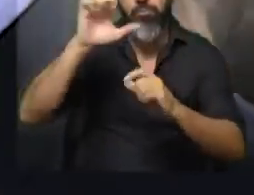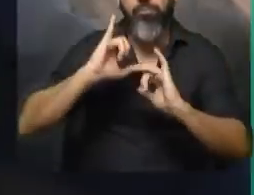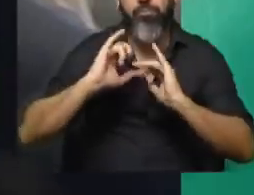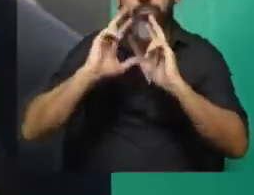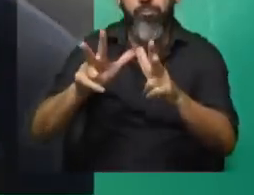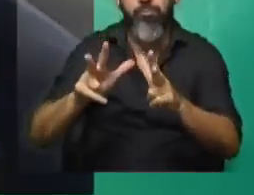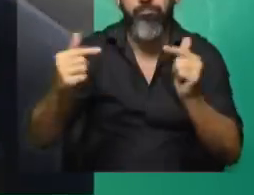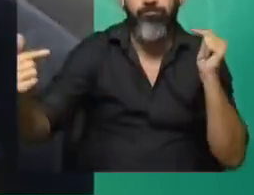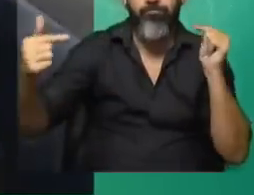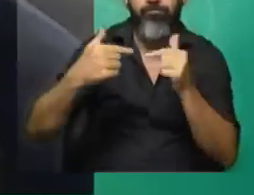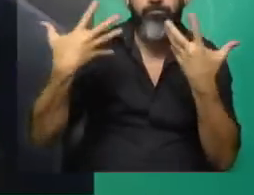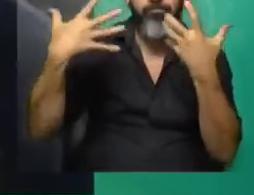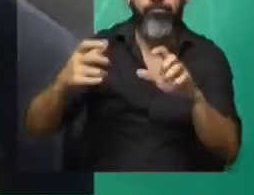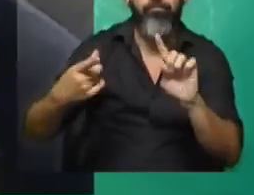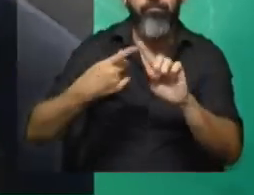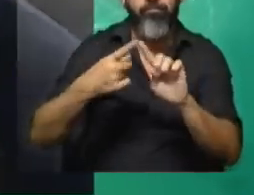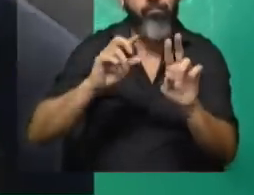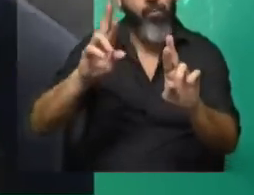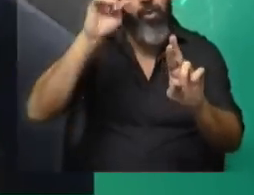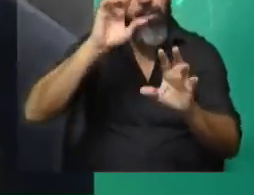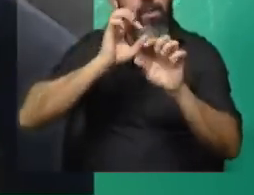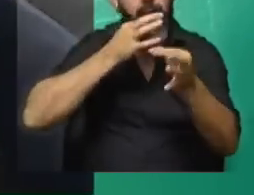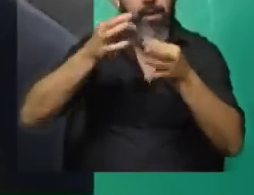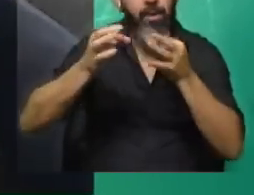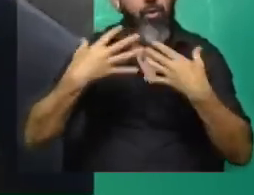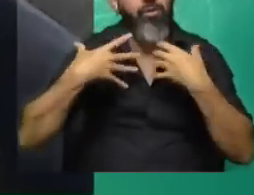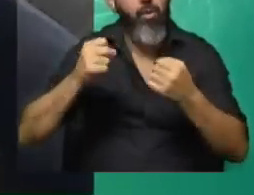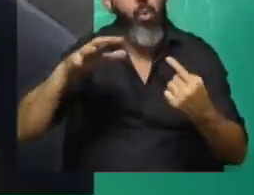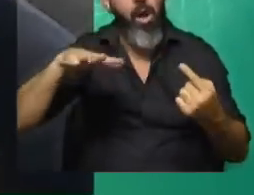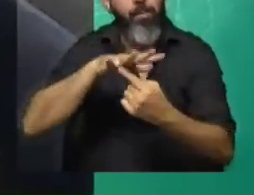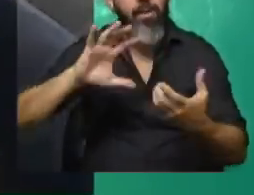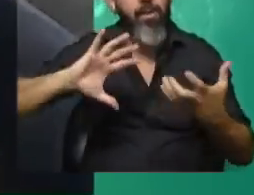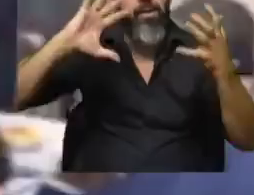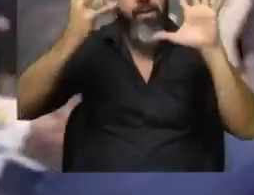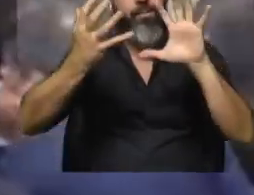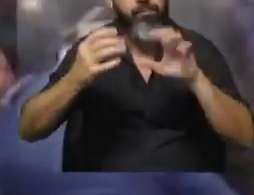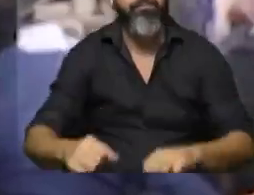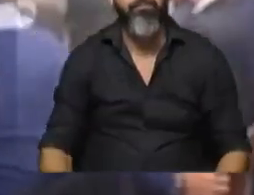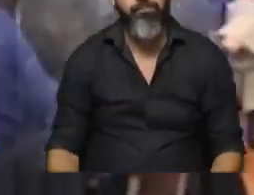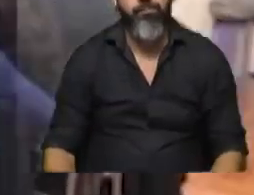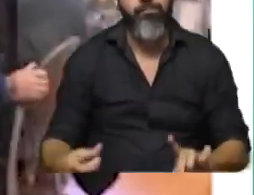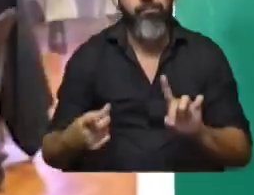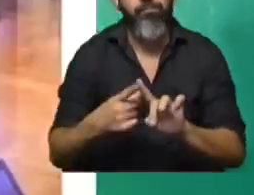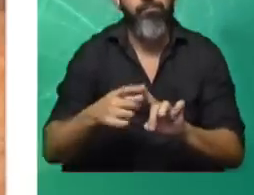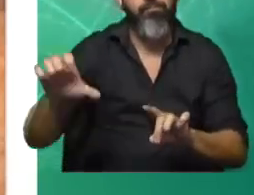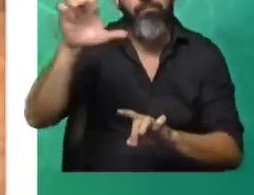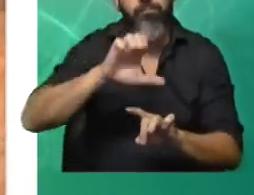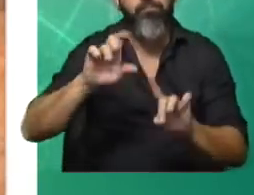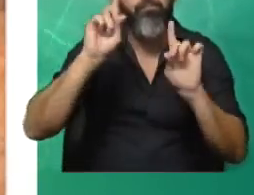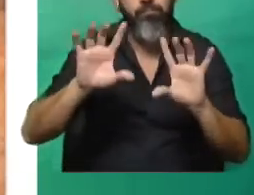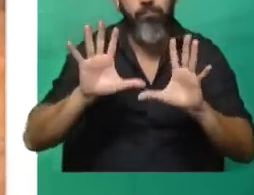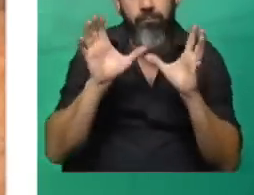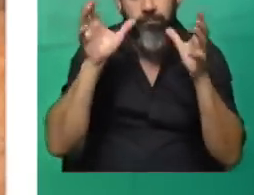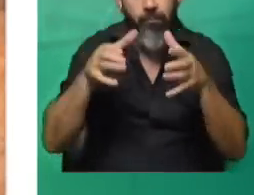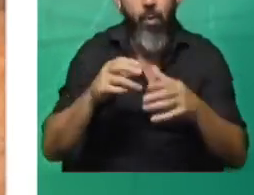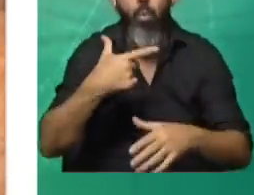su oposición al pacto si no se respetan criterios sanitarios ambientales y climáticos el acuerdo con Europa también fue abordado el